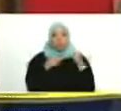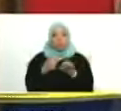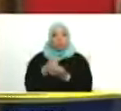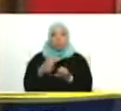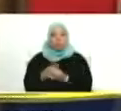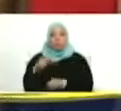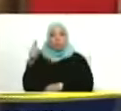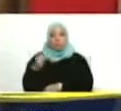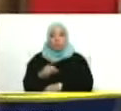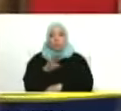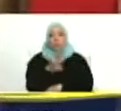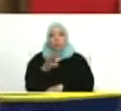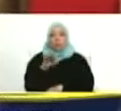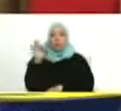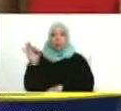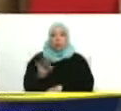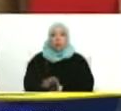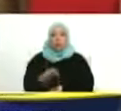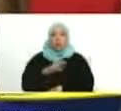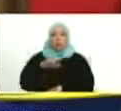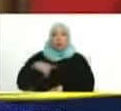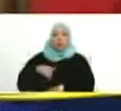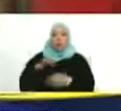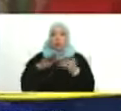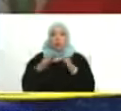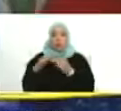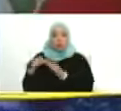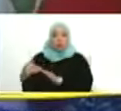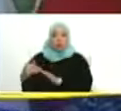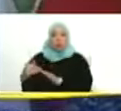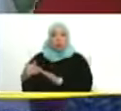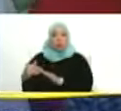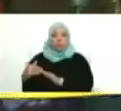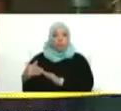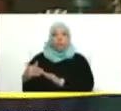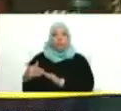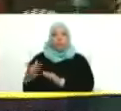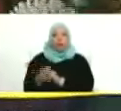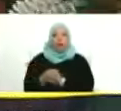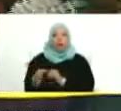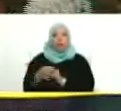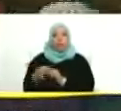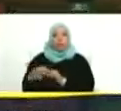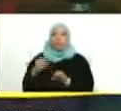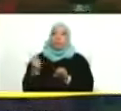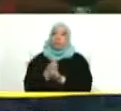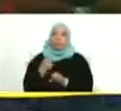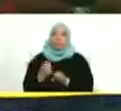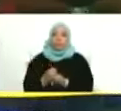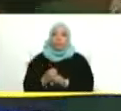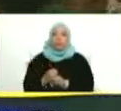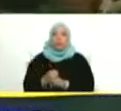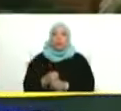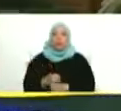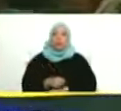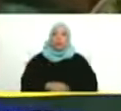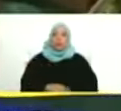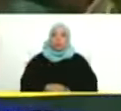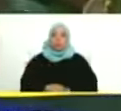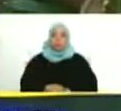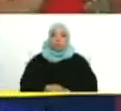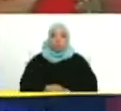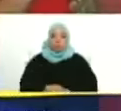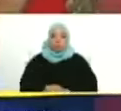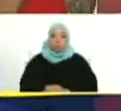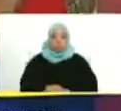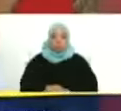a abordar el 40% de nuestra comunidad, de nuestro municipio, de nuestro territorio. Bueno, presidente, aquí estamos